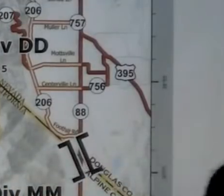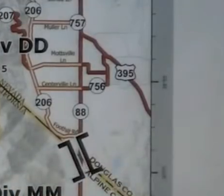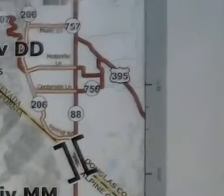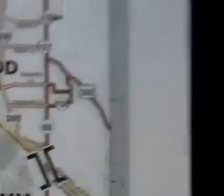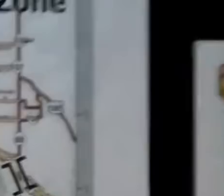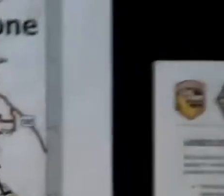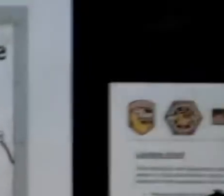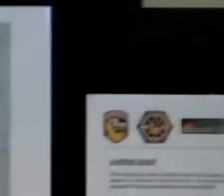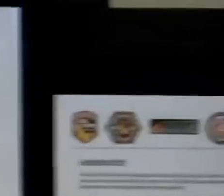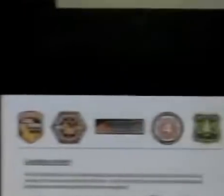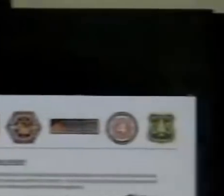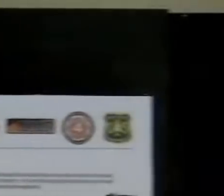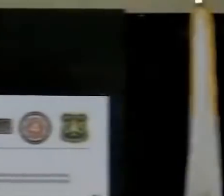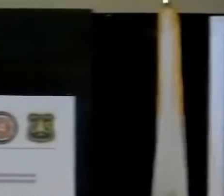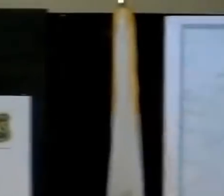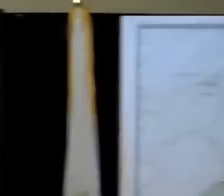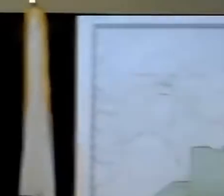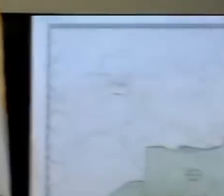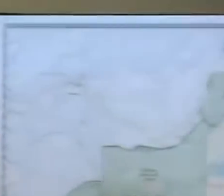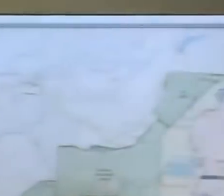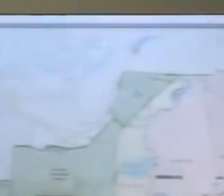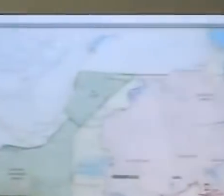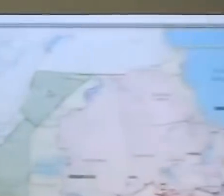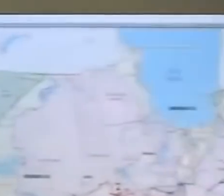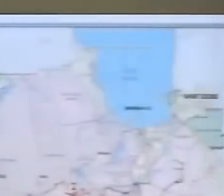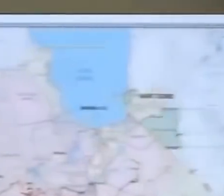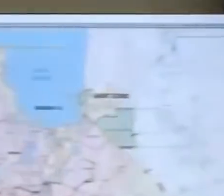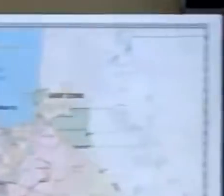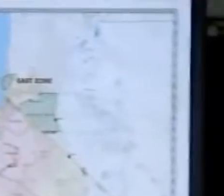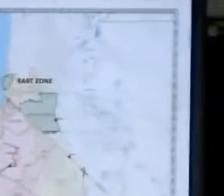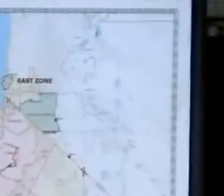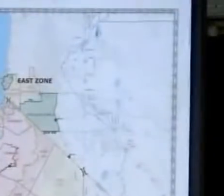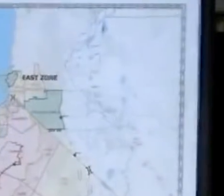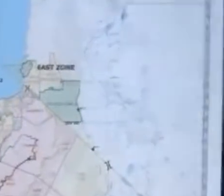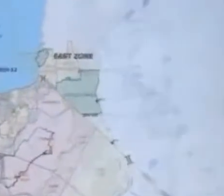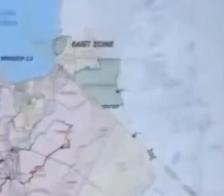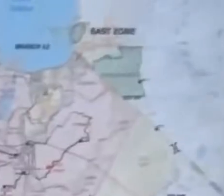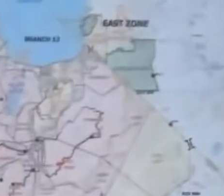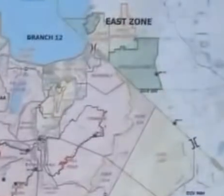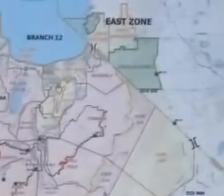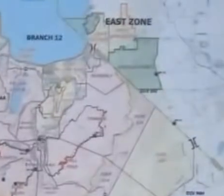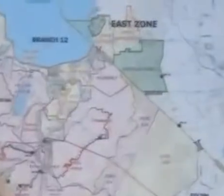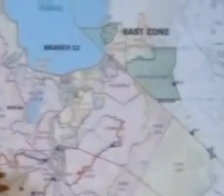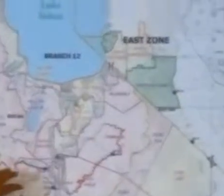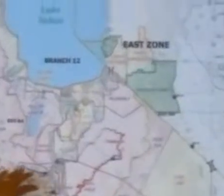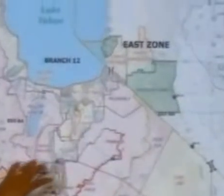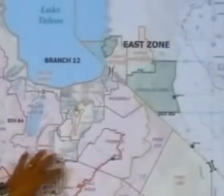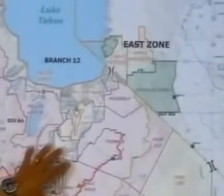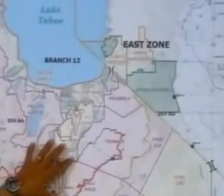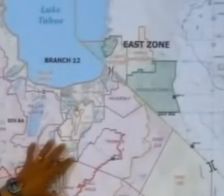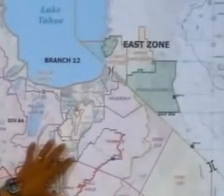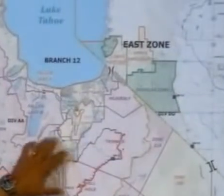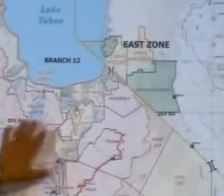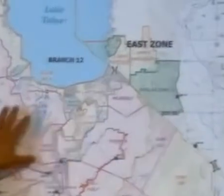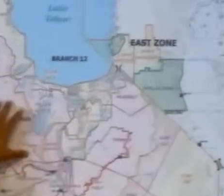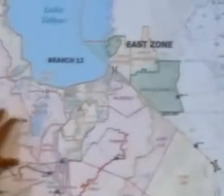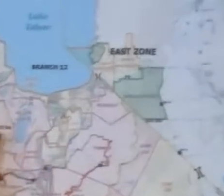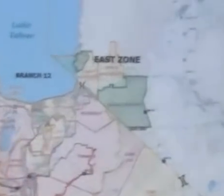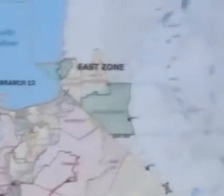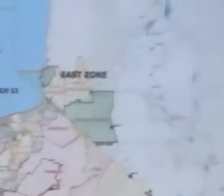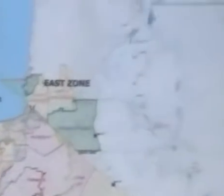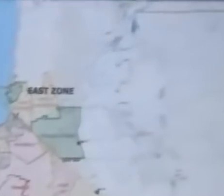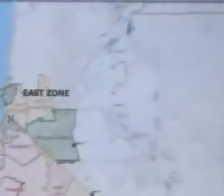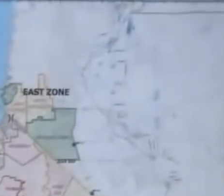poquito a este mapa, hemos repopulado varias áreas nuevas, lo que es esta área